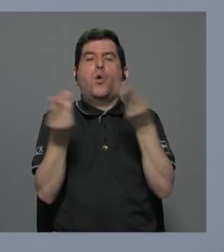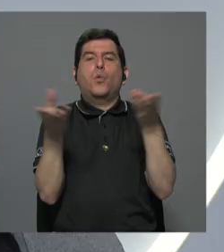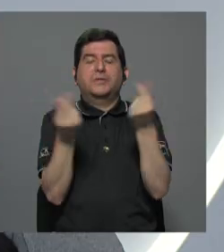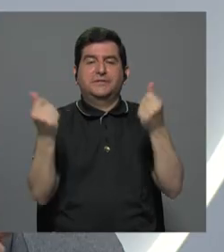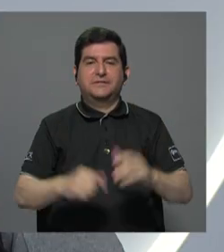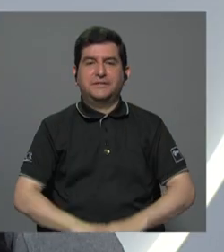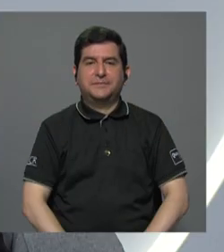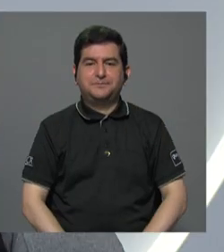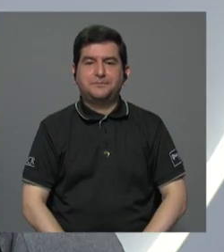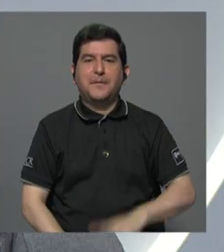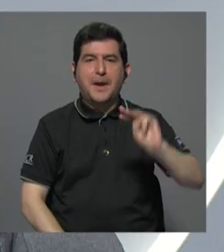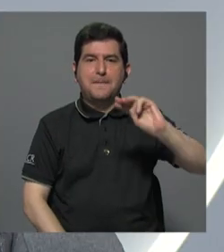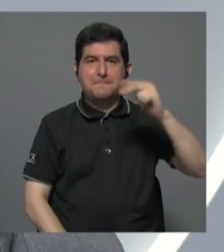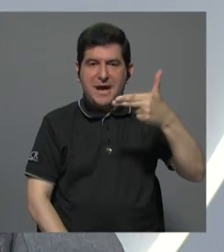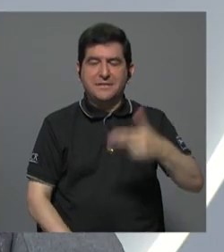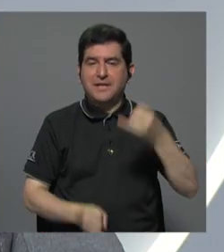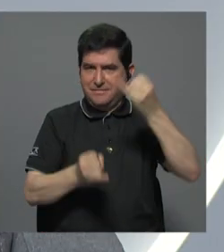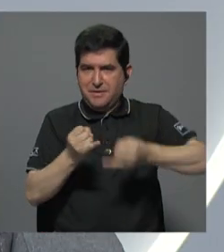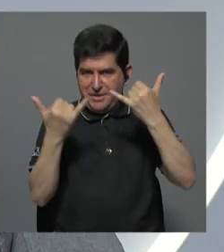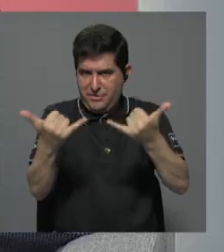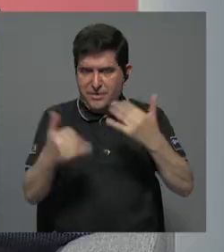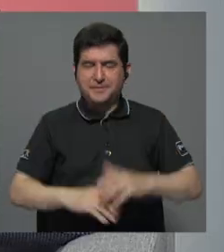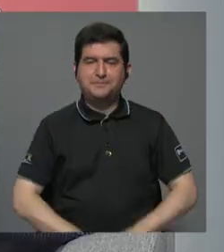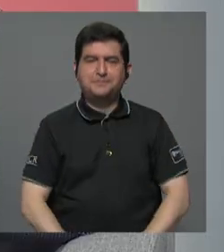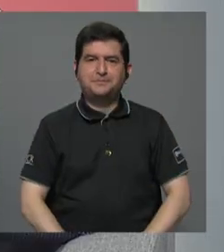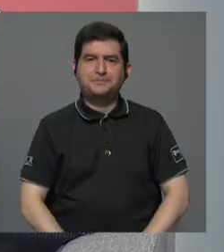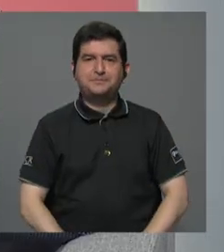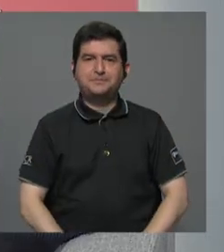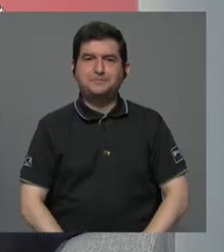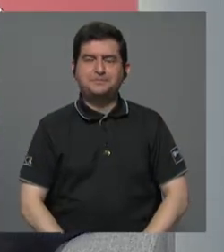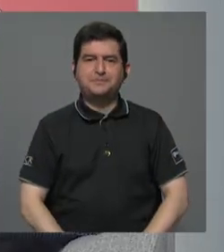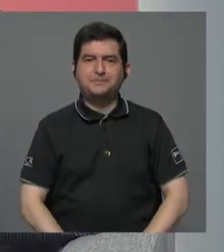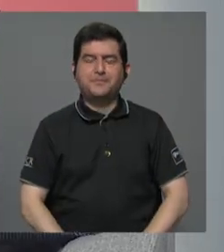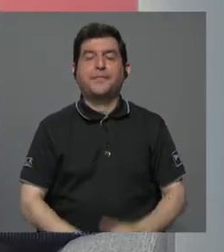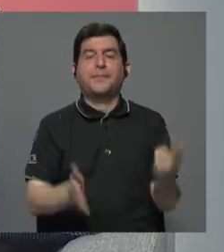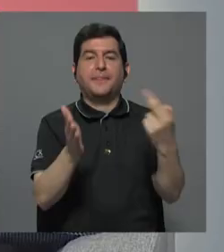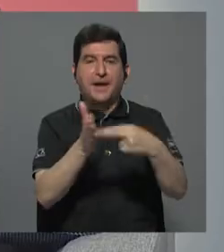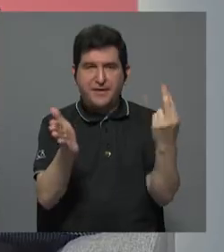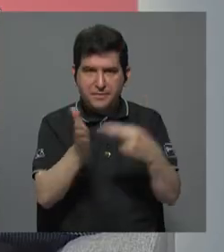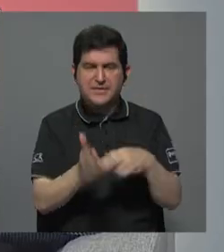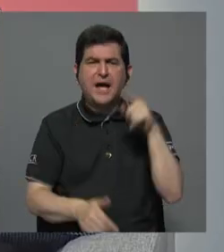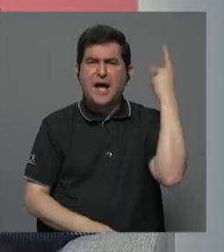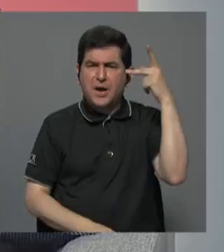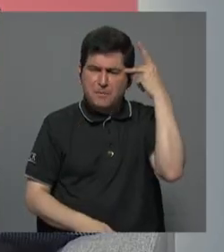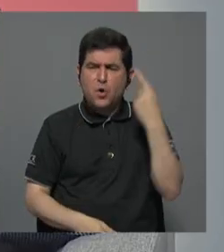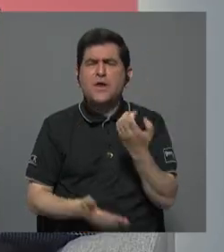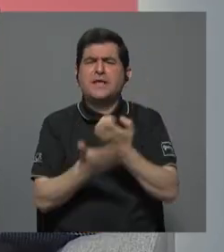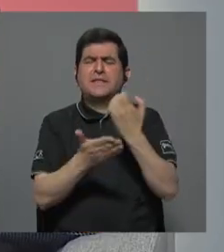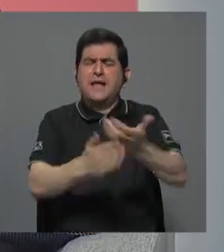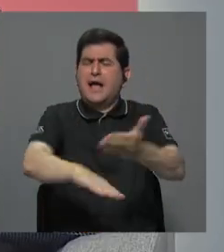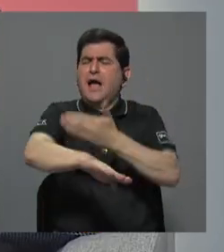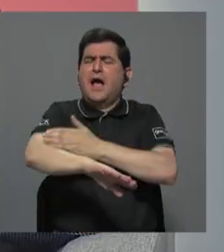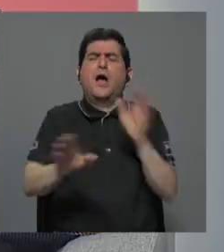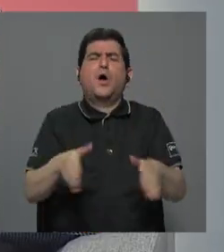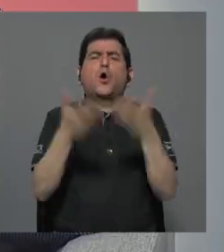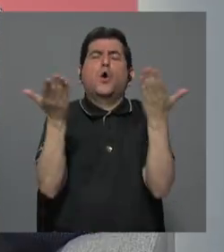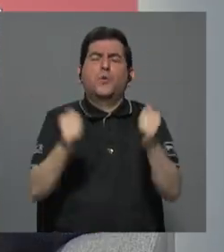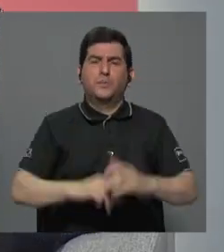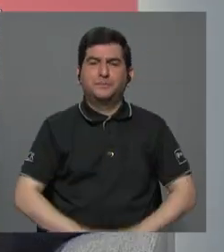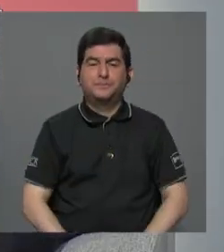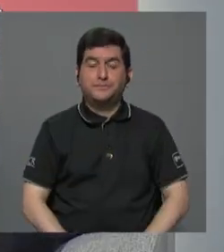de martin ya vamos cerrando bueno a reiterarlo sería esa política fiscal clandestina que bueno muy bien